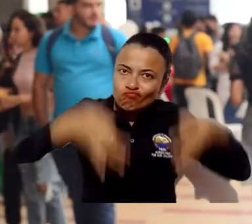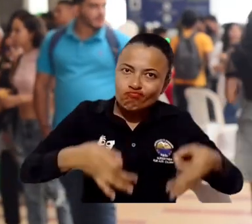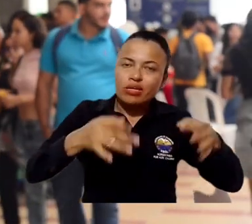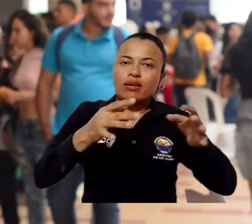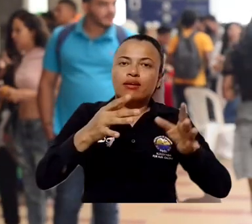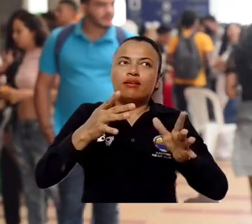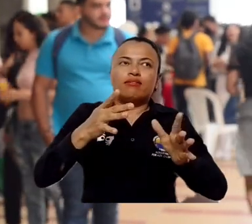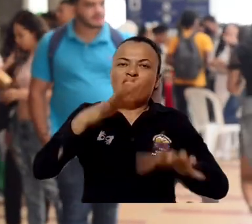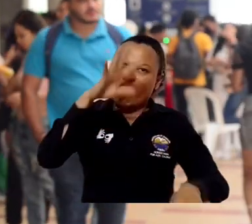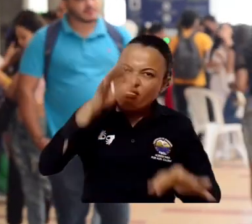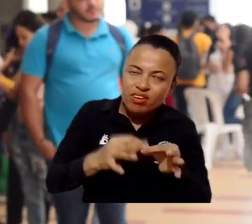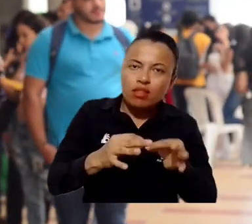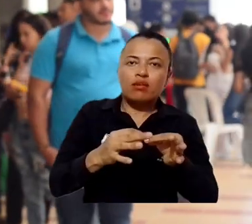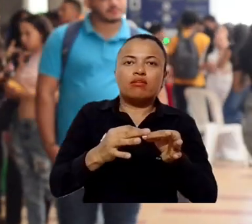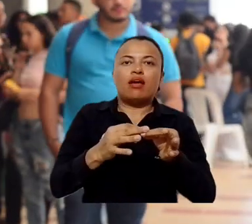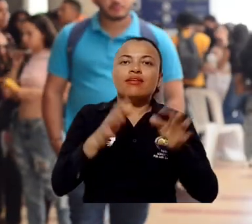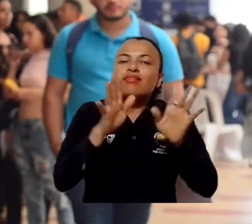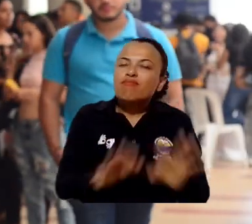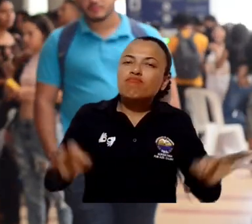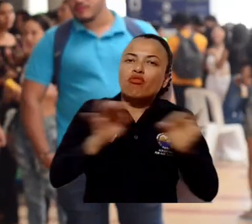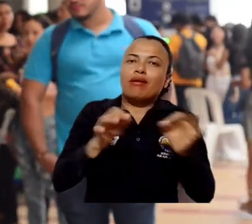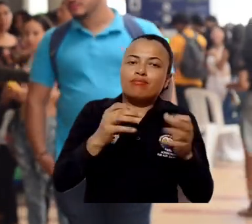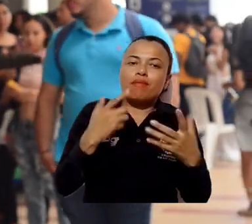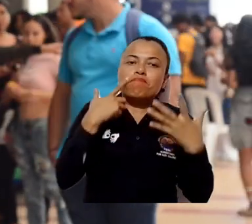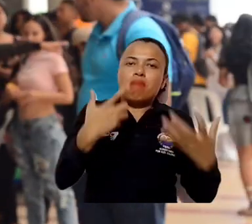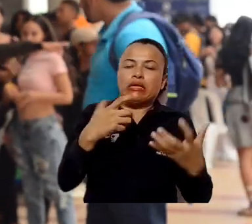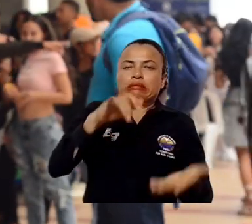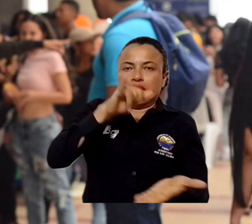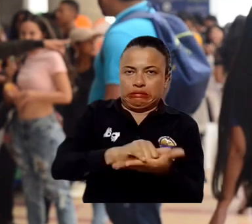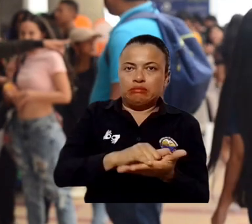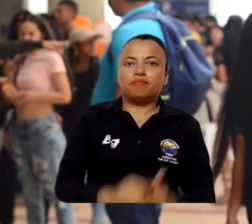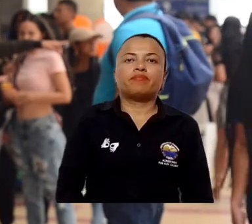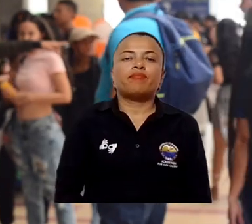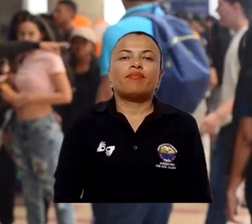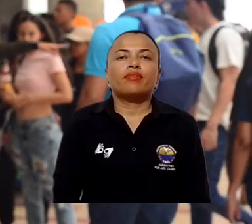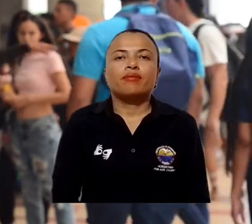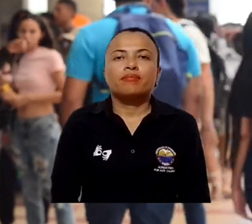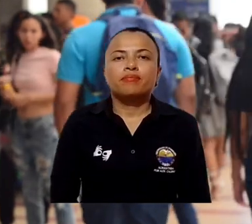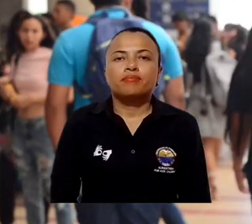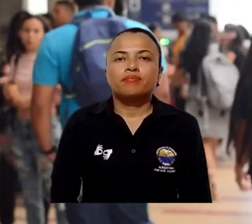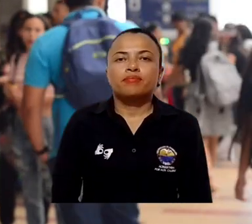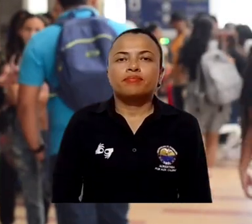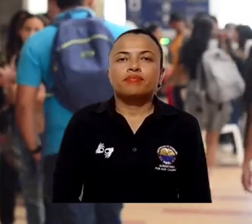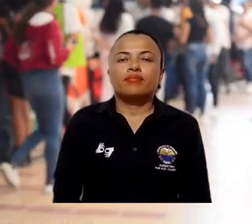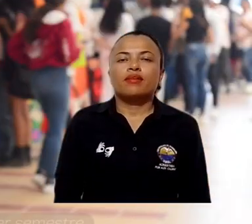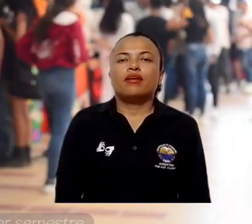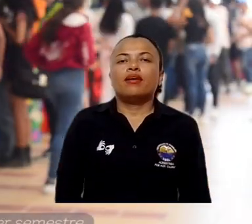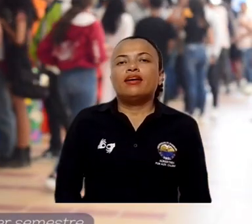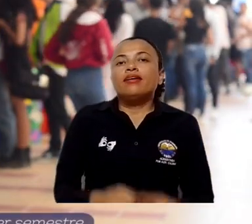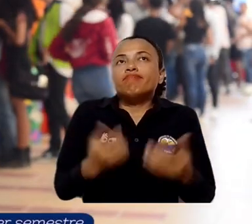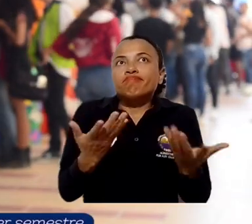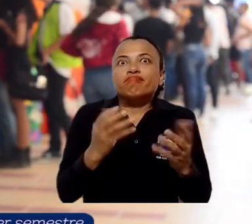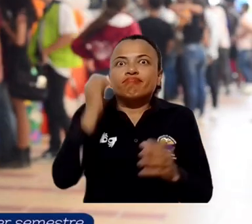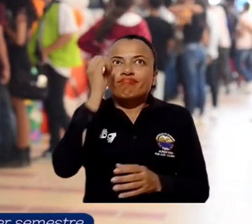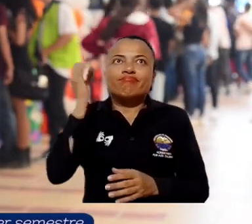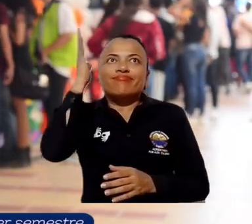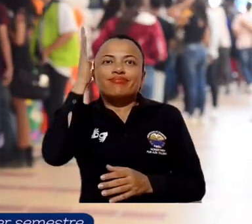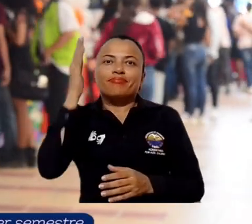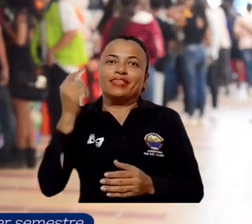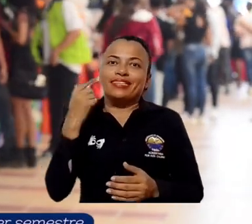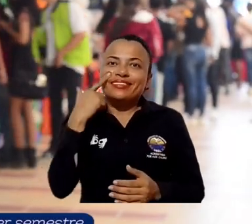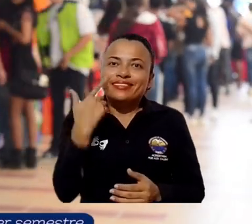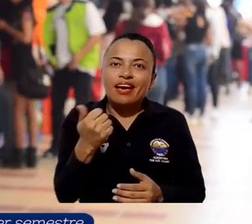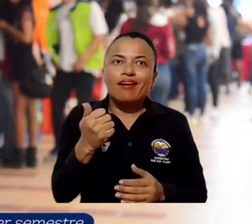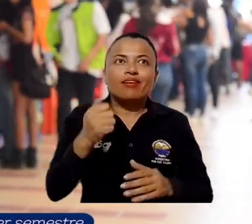en los estados financieros sea relevante, sea fiel, sea importante. Porque es tan didáctico,